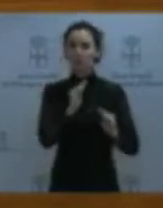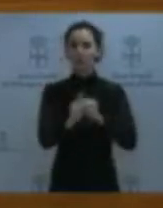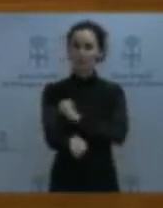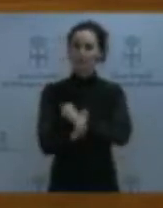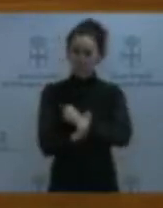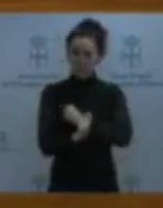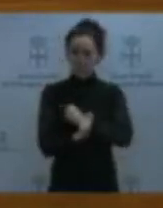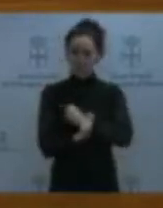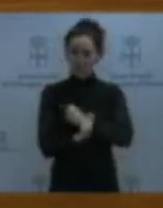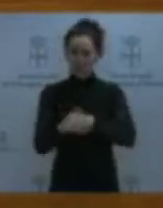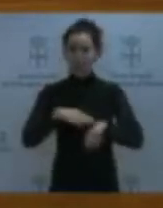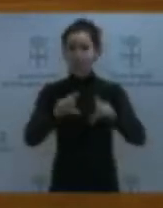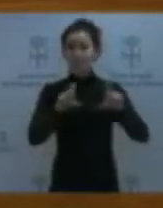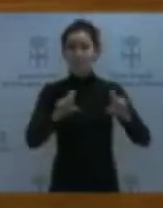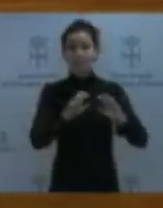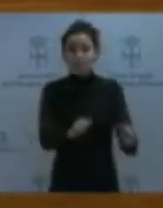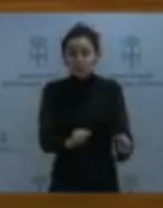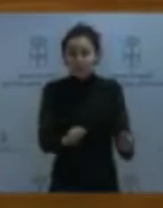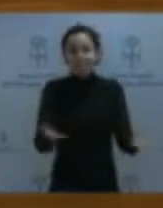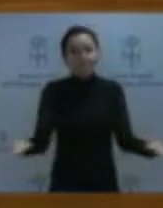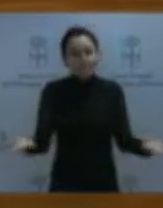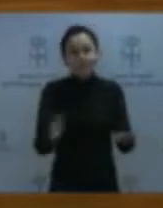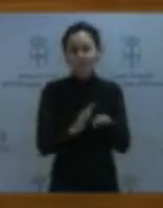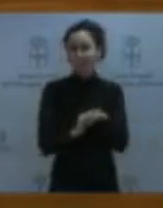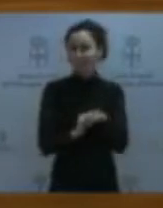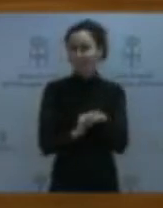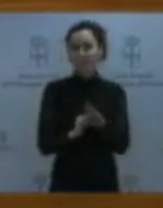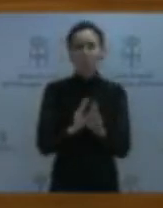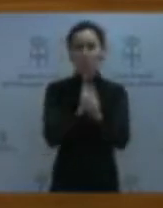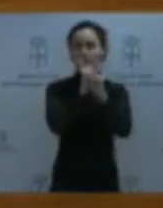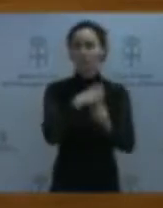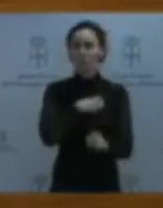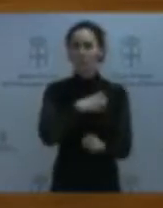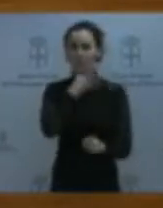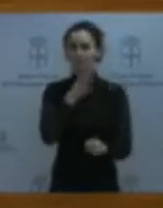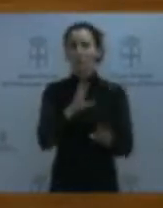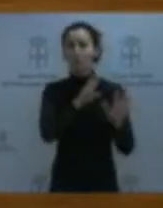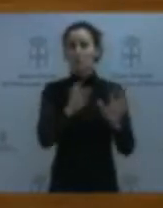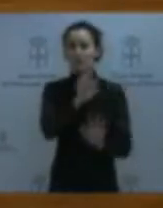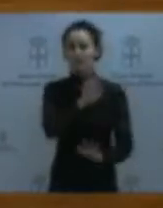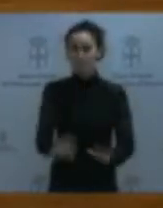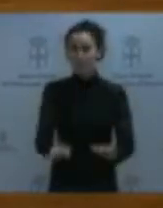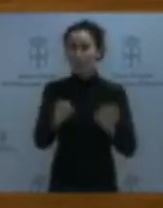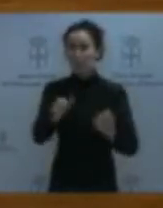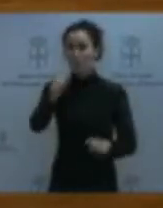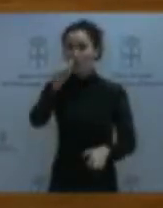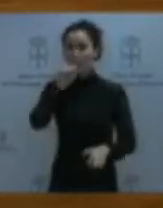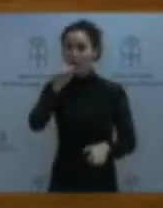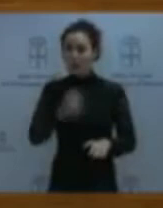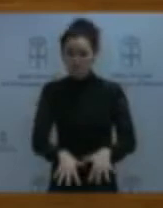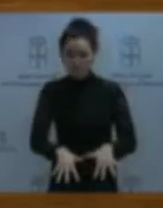una empresa. ¿Por qué? Porque Iberdrola tiene el 80% de los embalses de los recursos